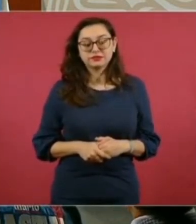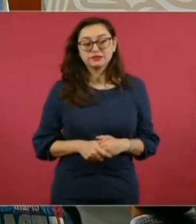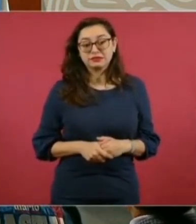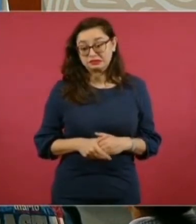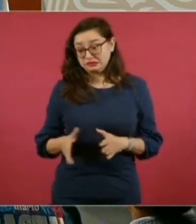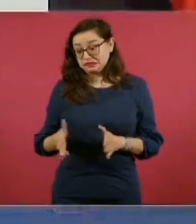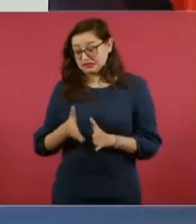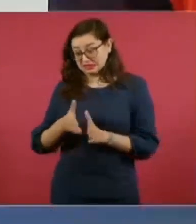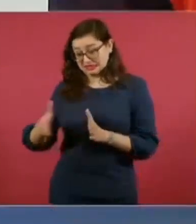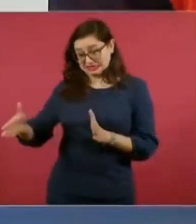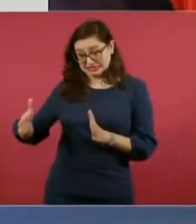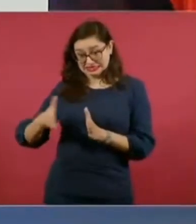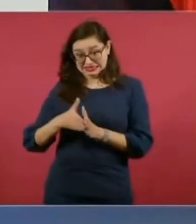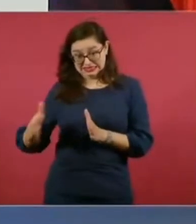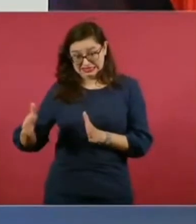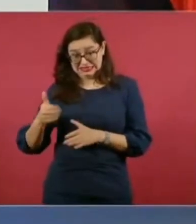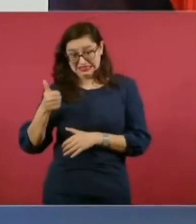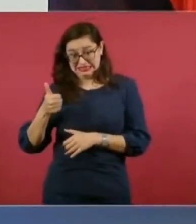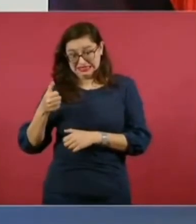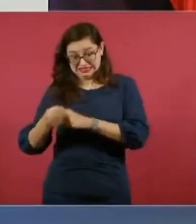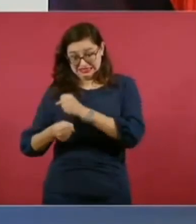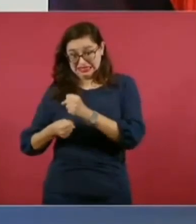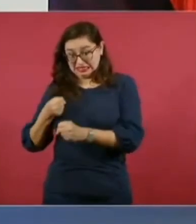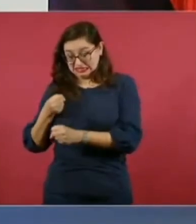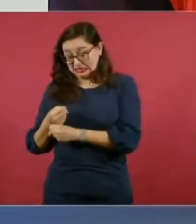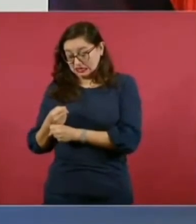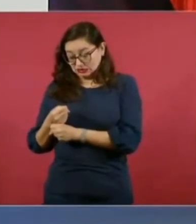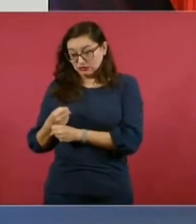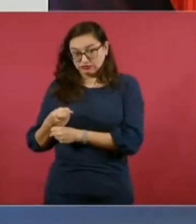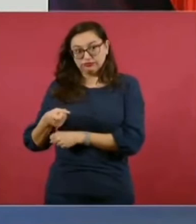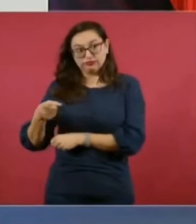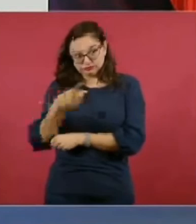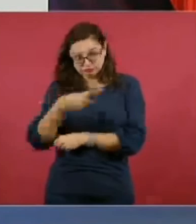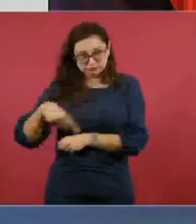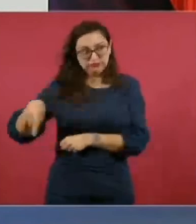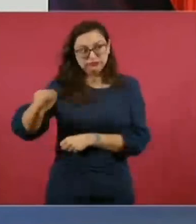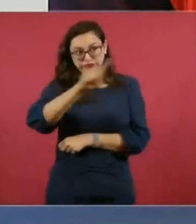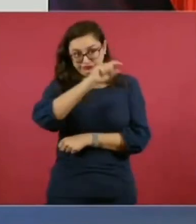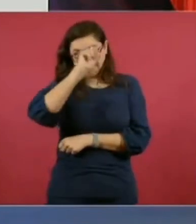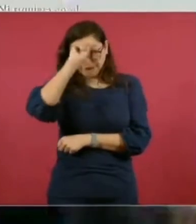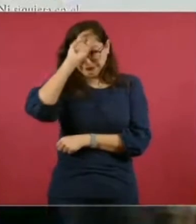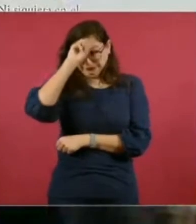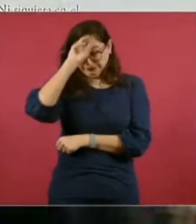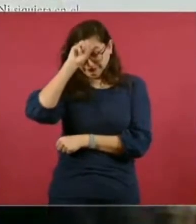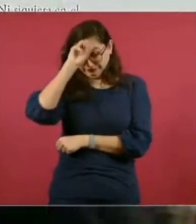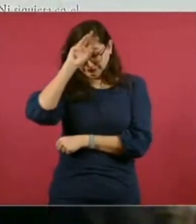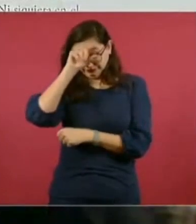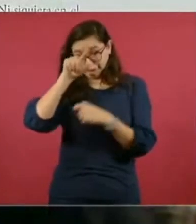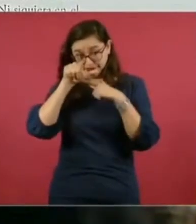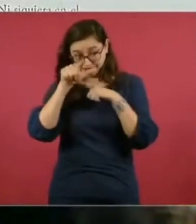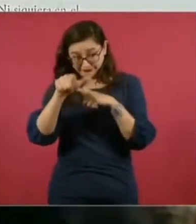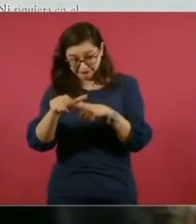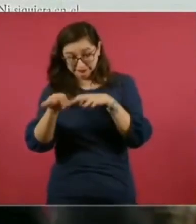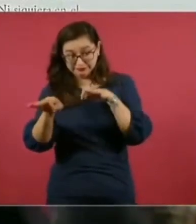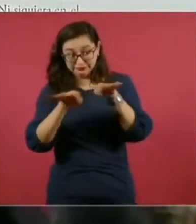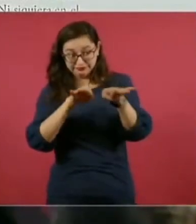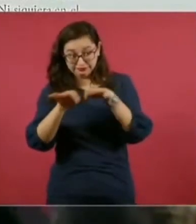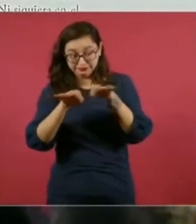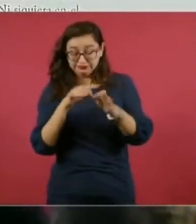el sexenio? Nada más por el cobro de extracción de minerales, sin modificar la